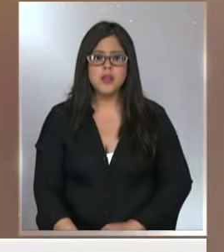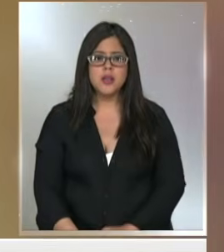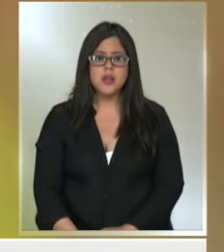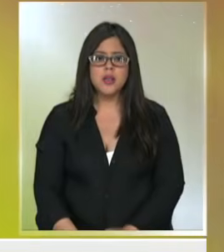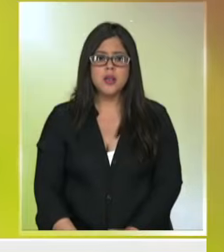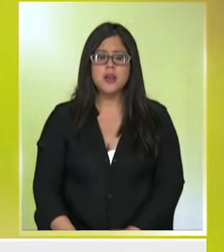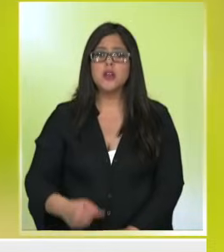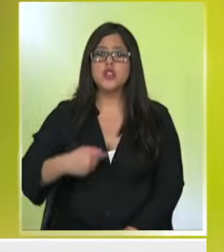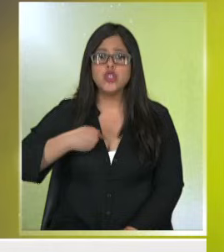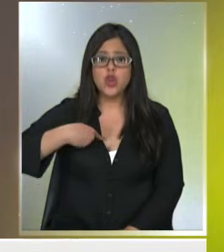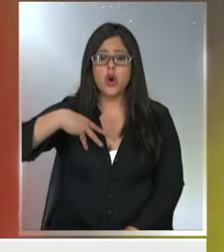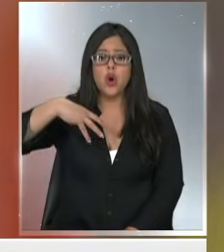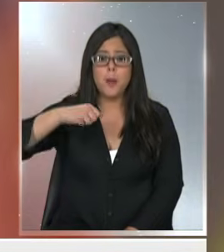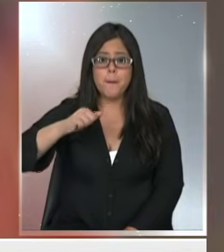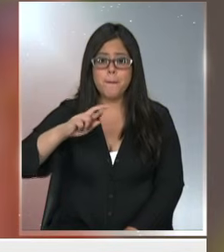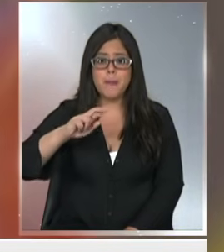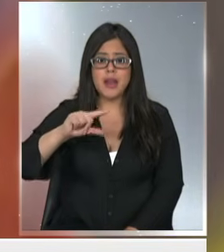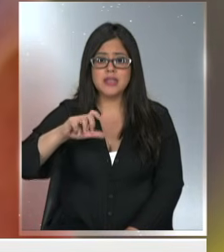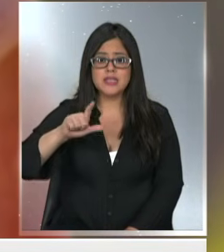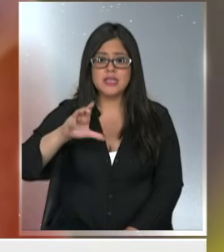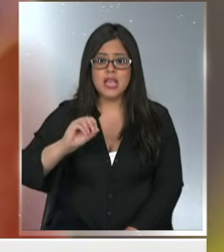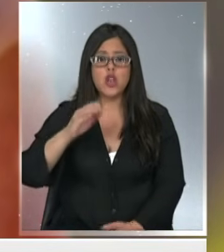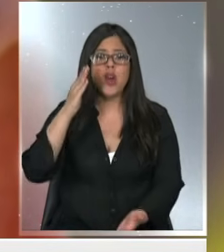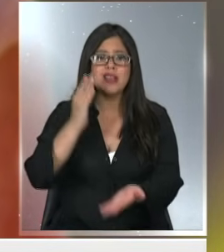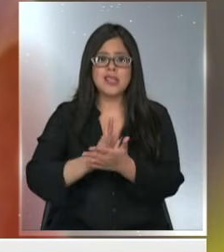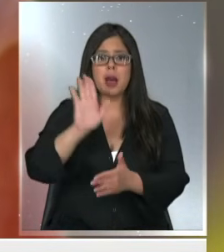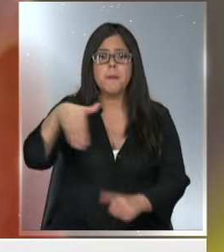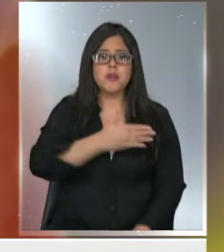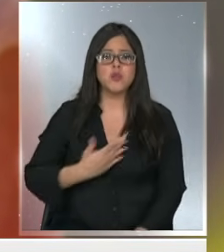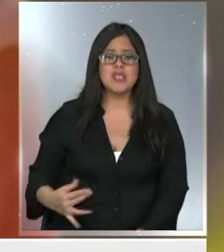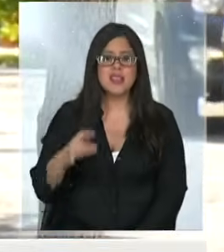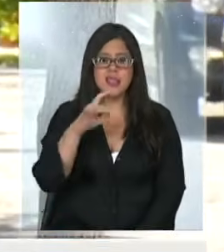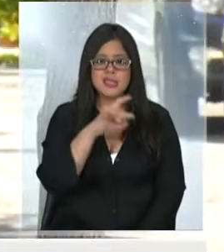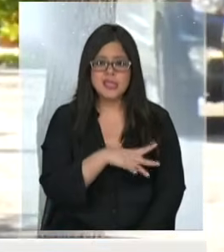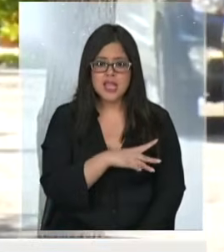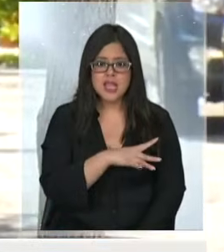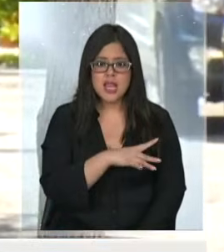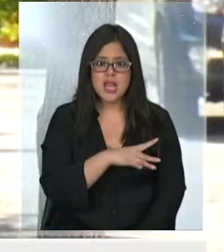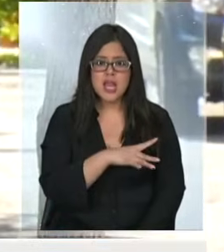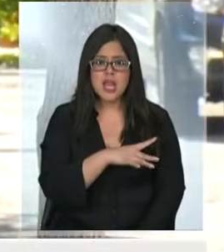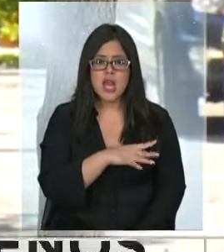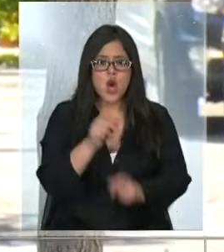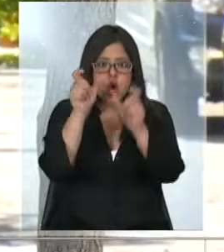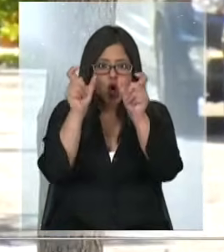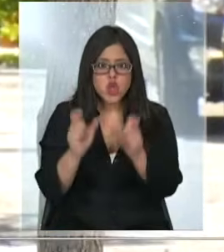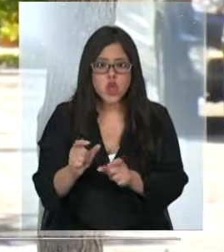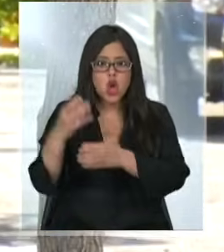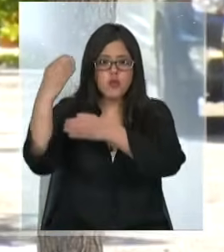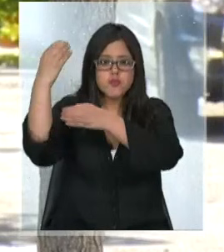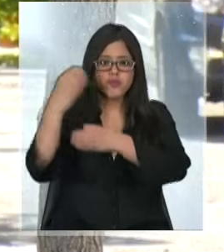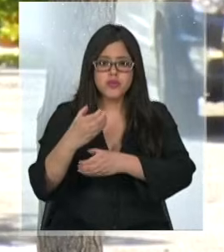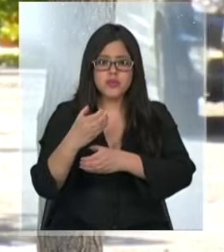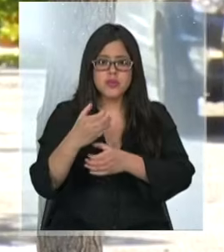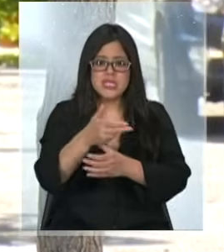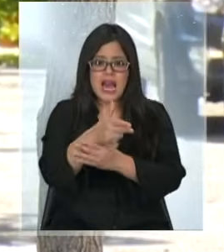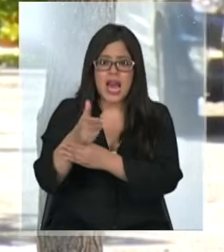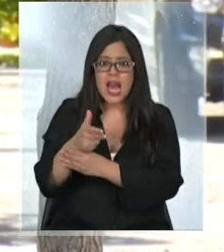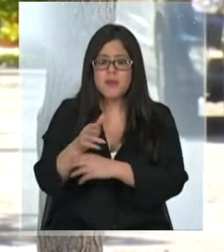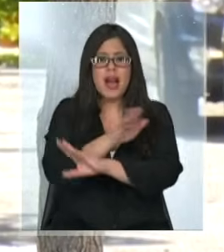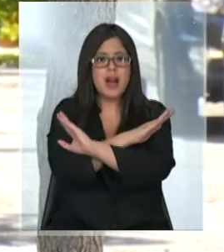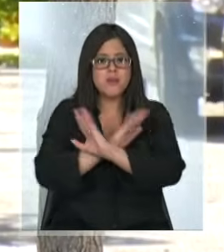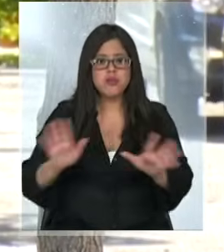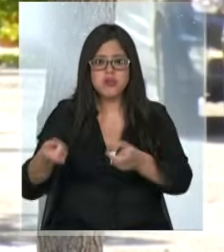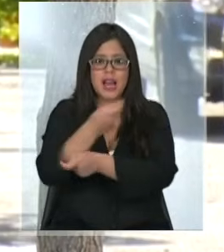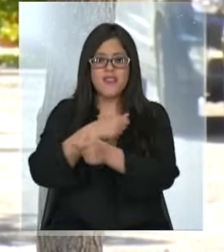Yo, Marcelo Parada, les exijo al próximo presidente de Chile mayor control de armas, que termine con el